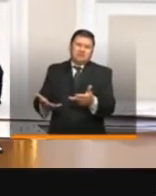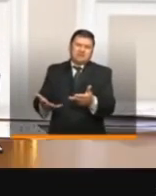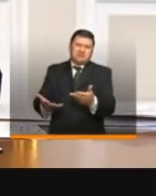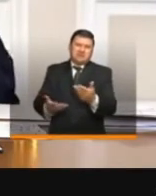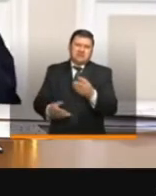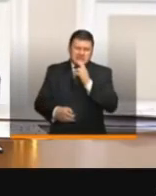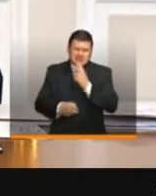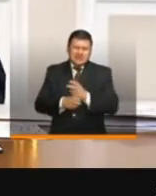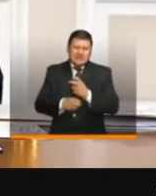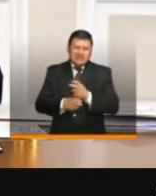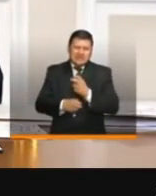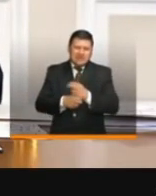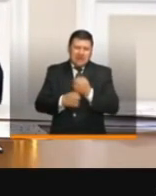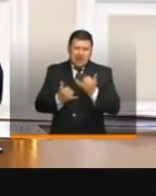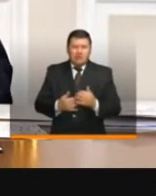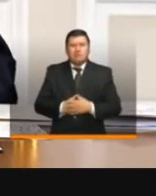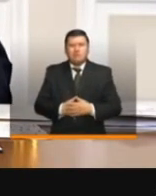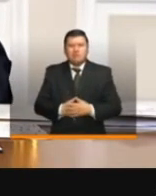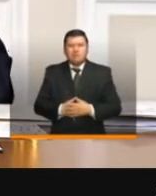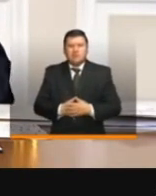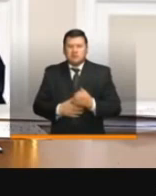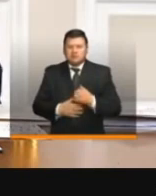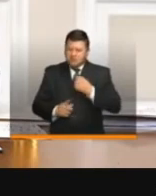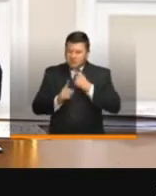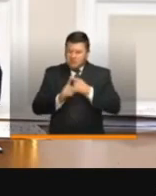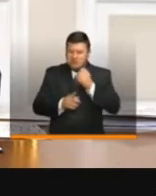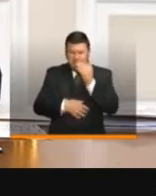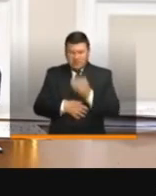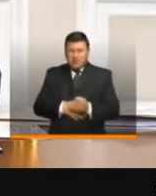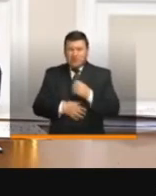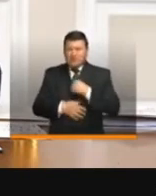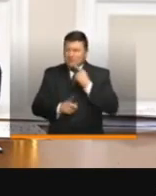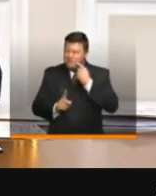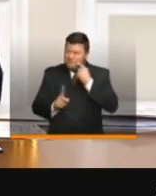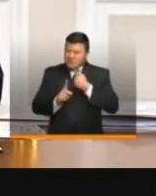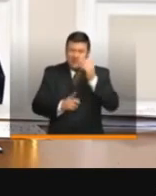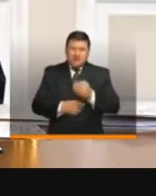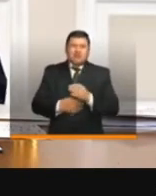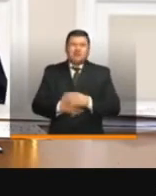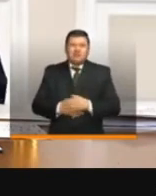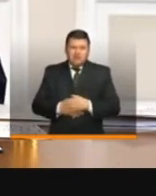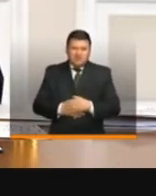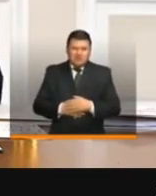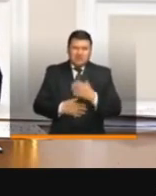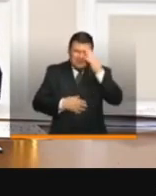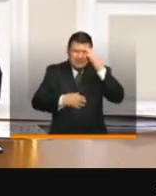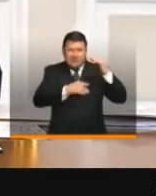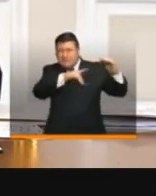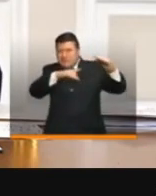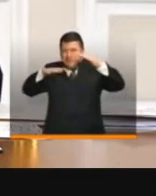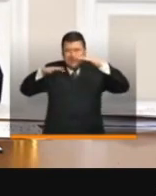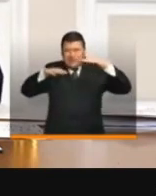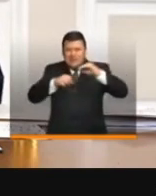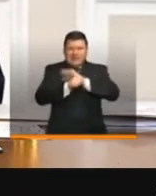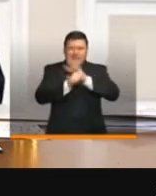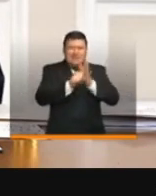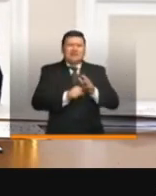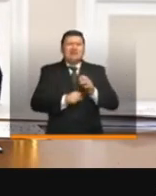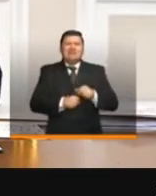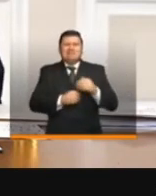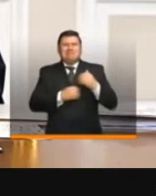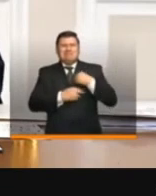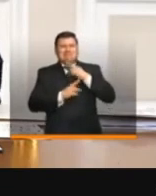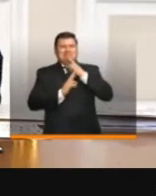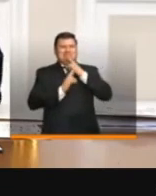para sortear estos momentos complejos. Yo estoy seguro y estoy convencido que frente a esta pandemia nosotros tenemos